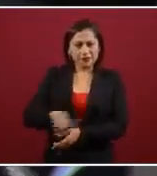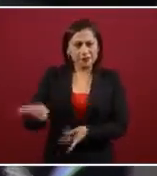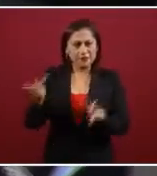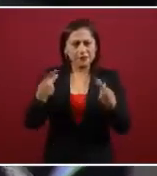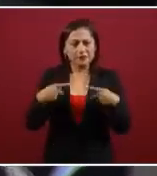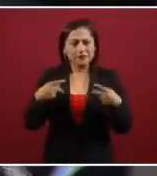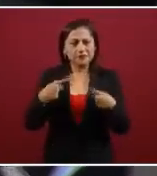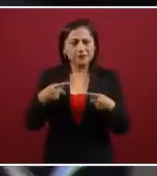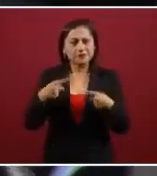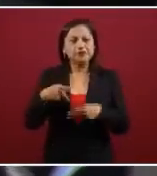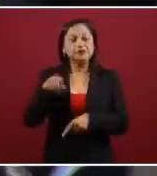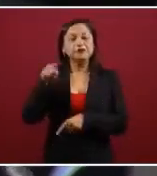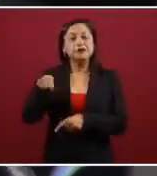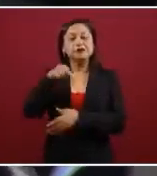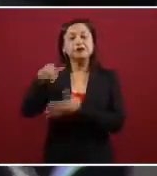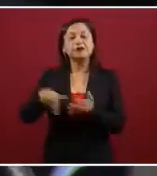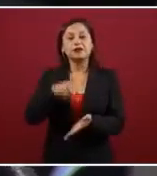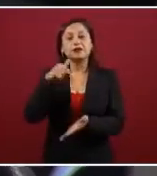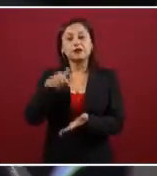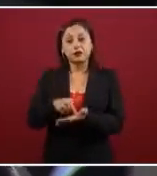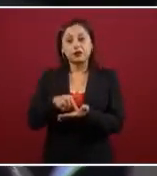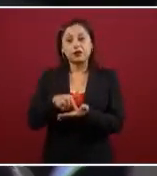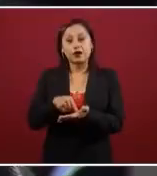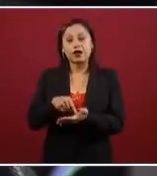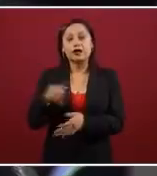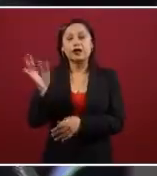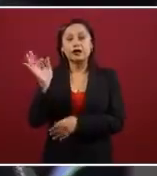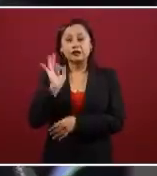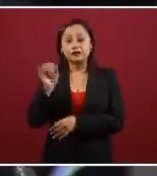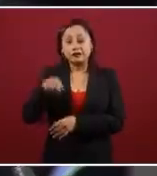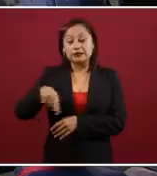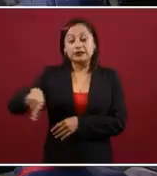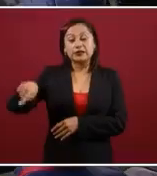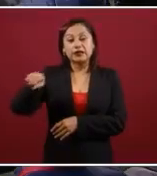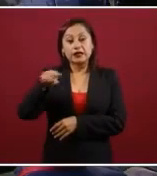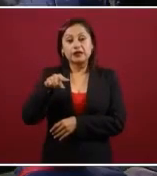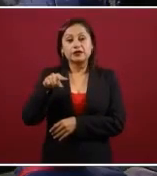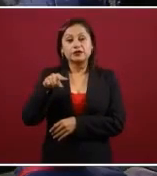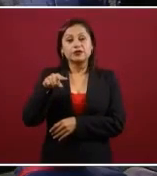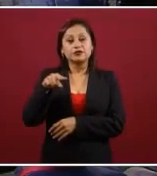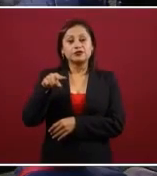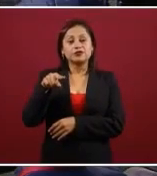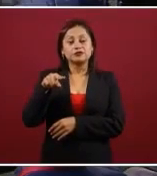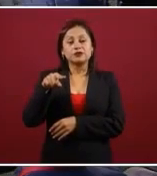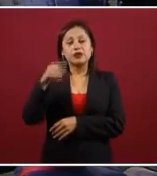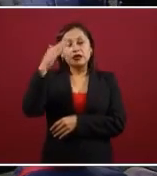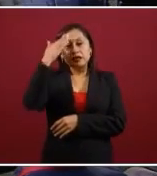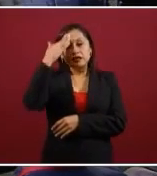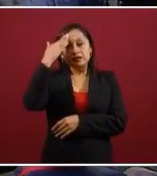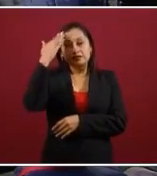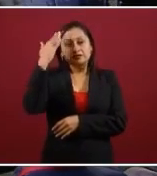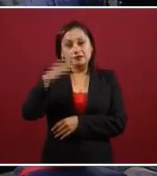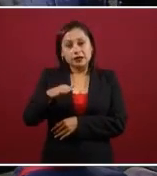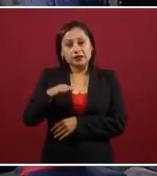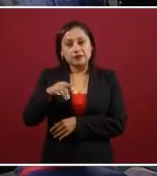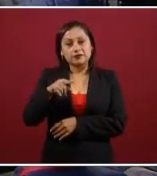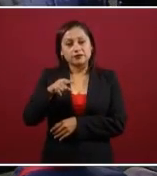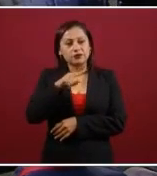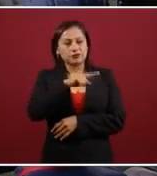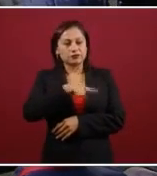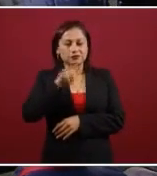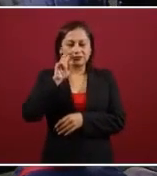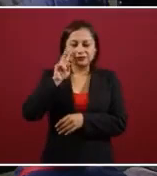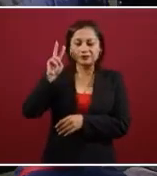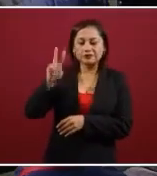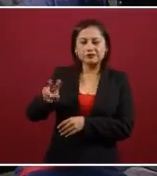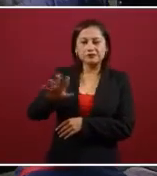donde si supieran, si entendieran qué es un lugar muy marginado, lleno de